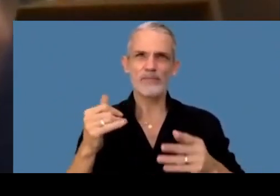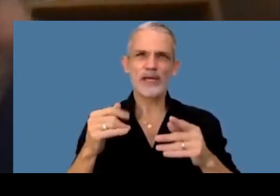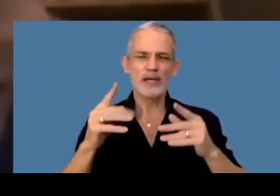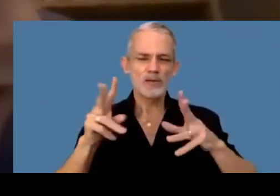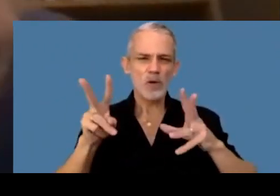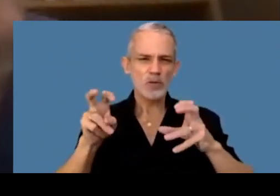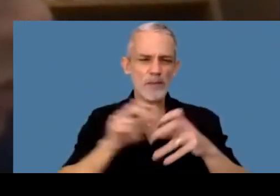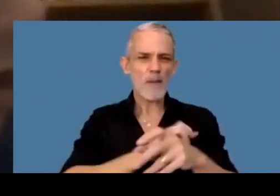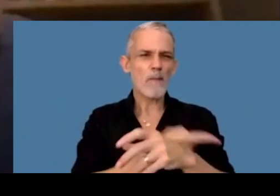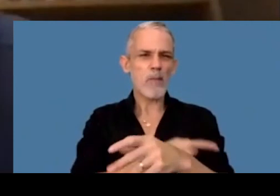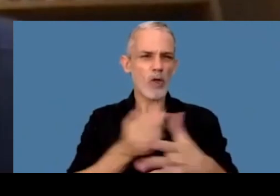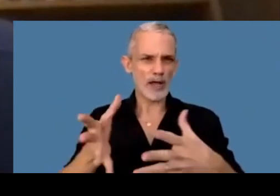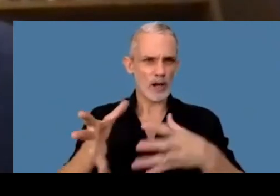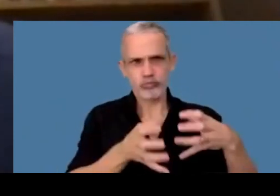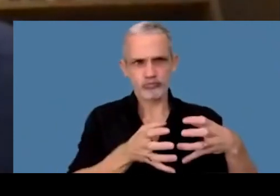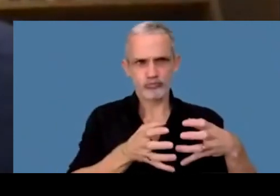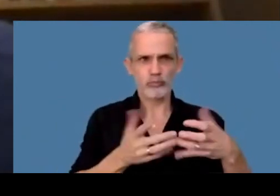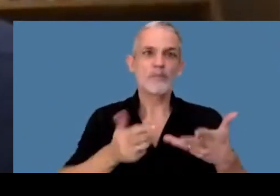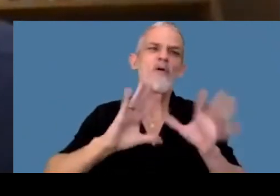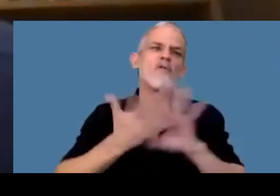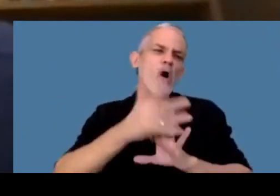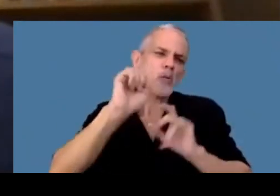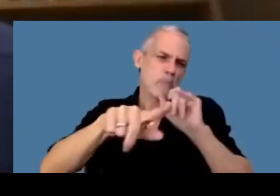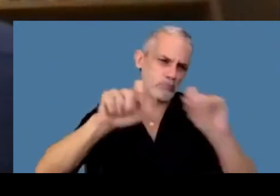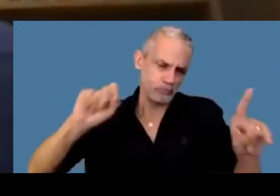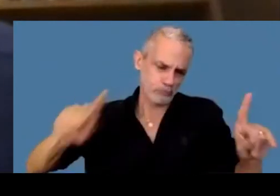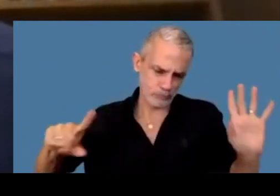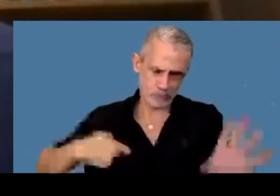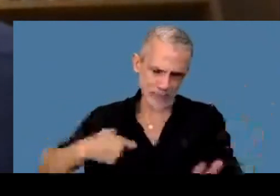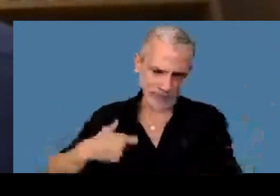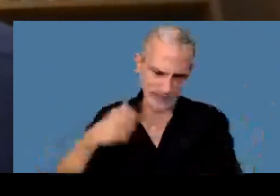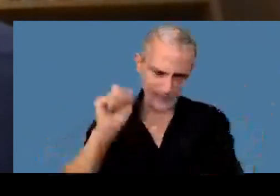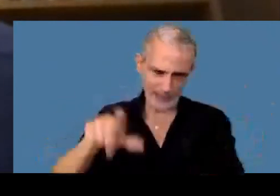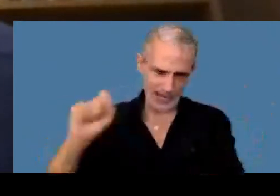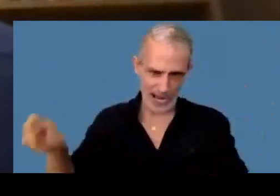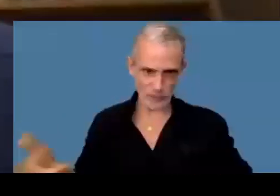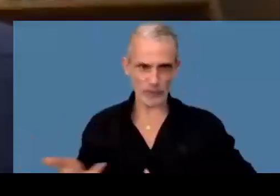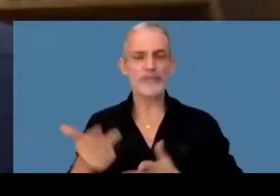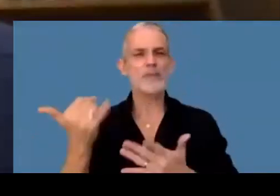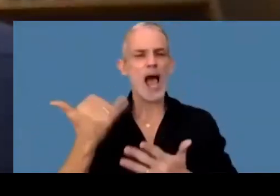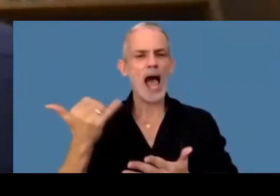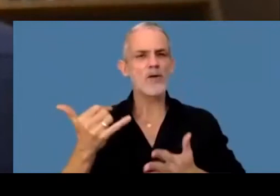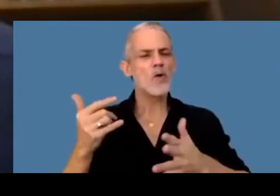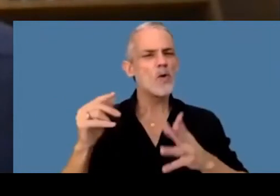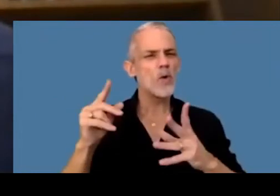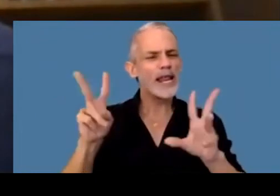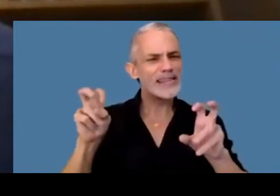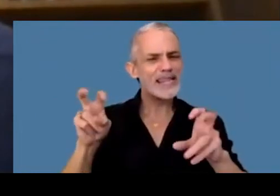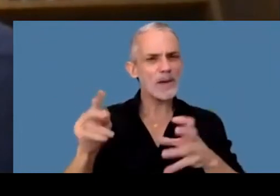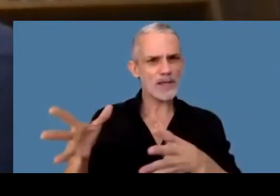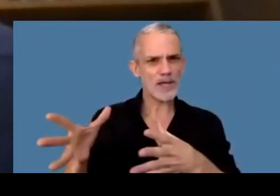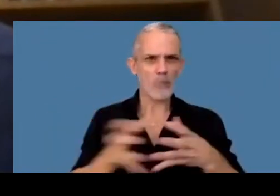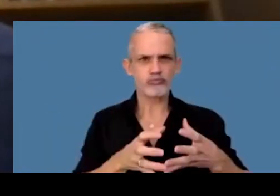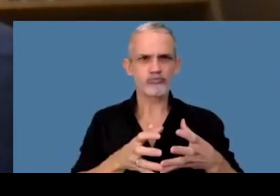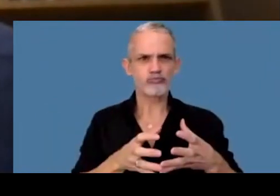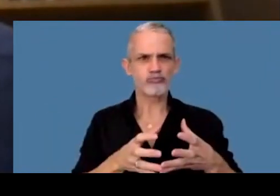cada organización tiene su lógica, como yo decía antes, pero hay una cuestión de concentración. Ahora que señalabas